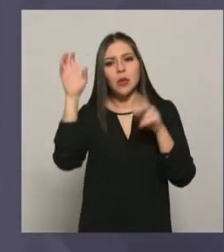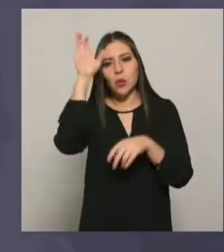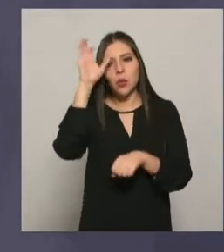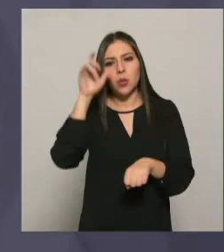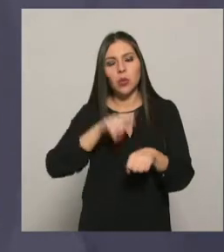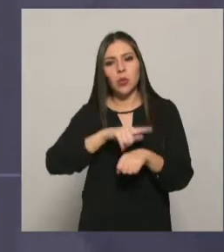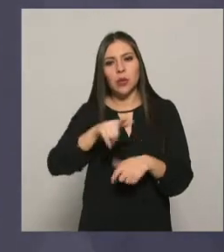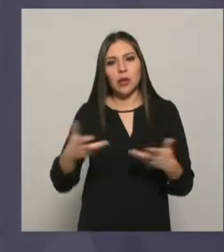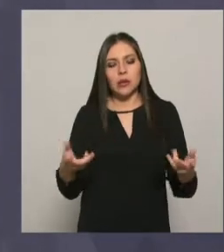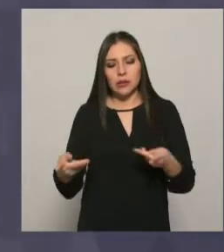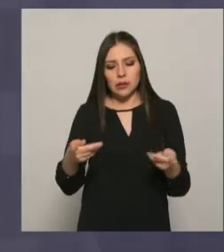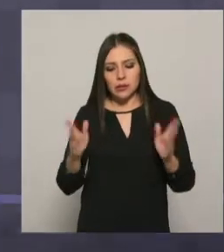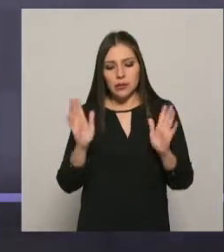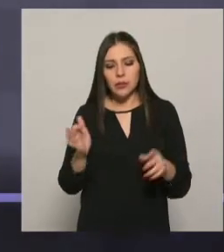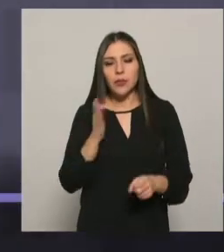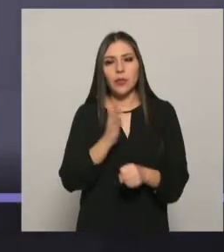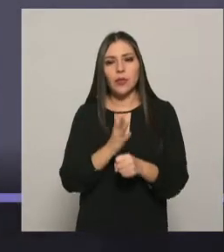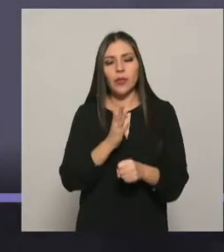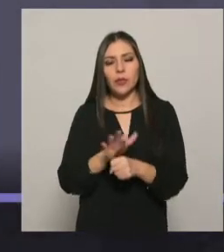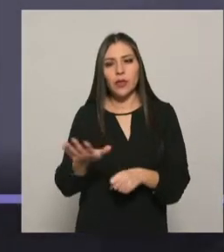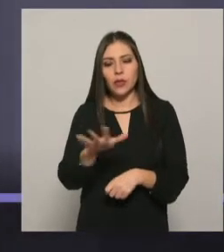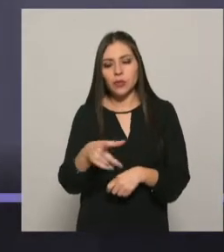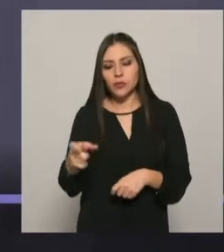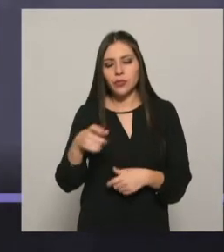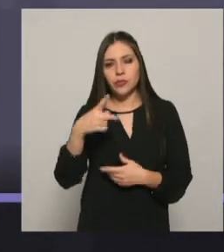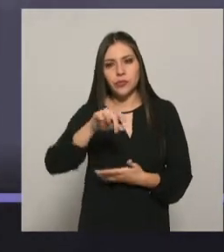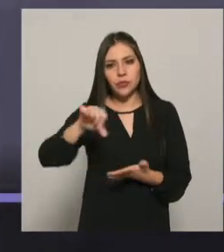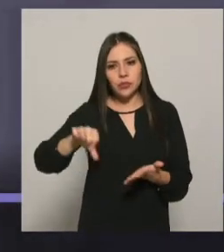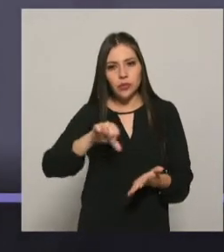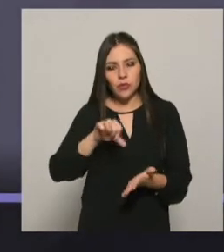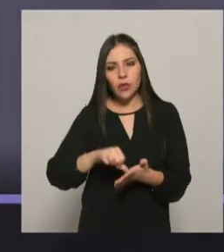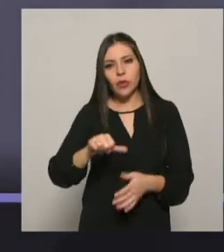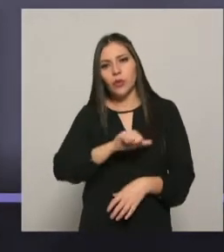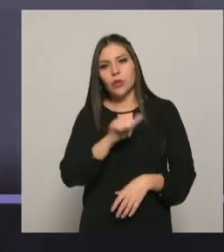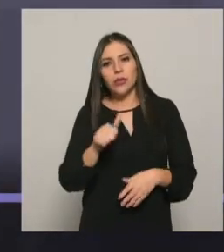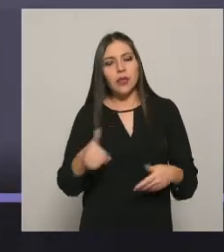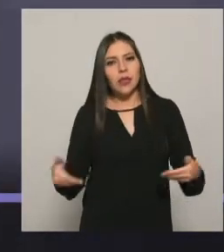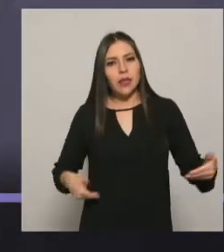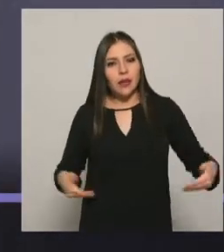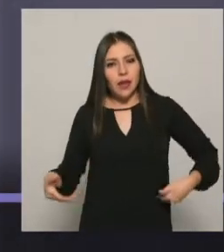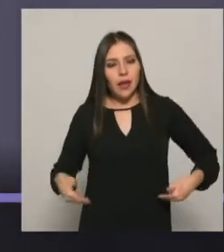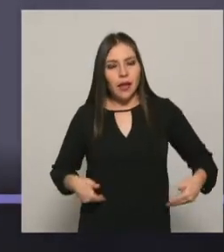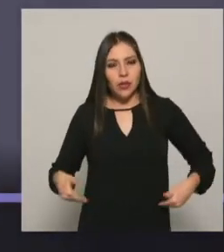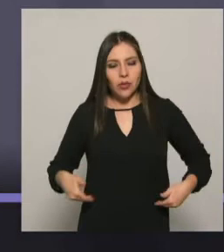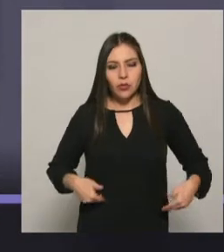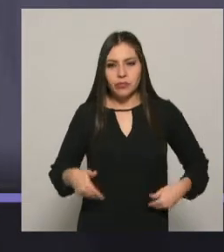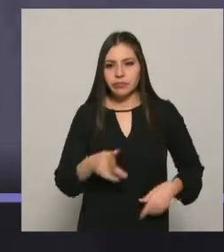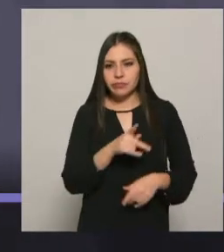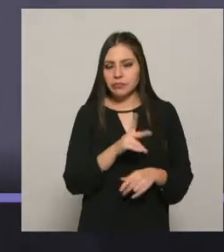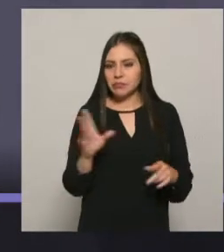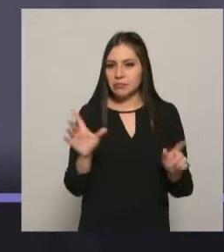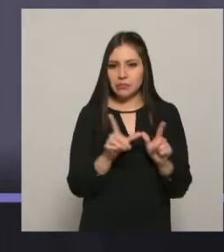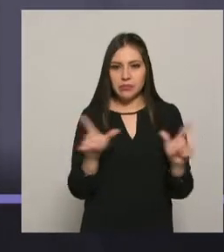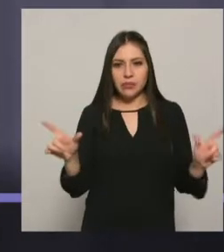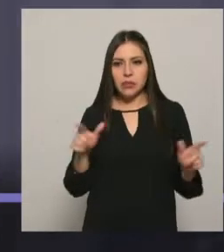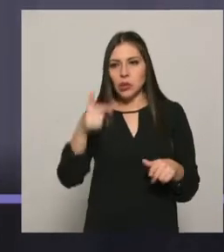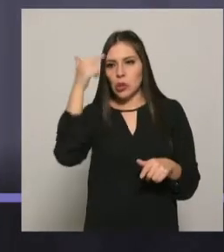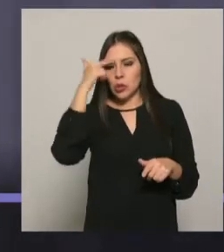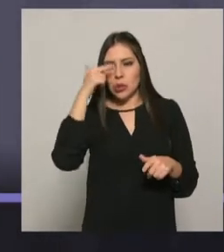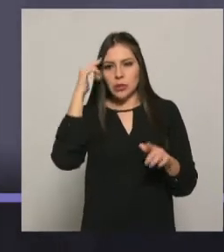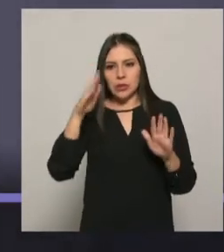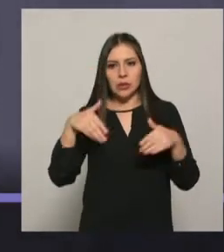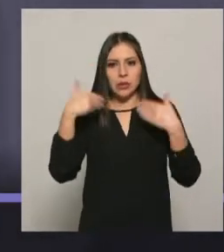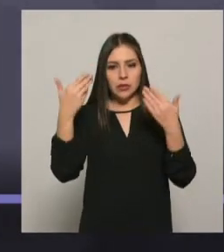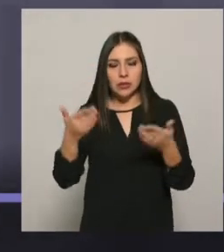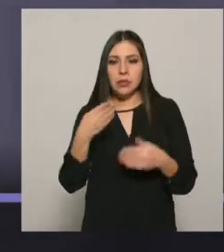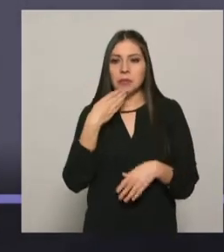cabo y hoy es la del centro de Xochimilco. Las obras de teatro también ya están puestísimas, pueden llegar en la noche sin mayor problema,